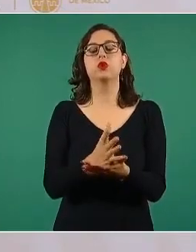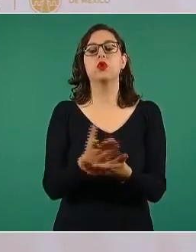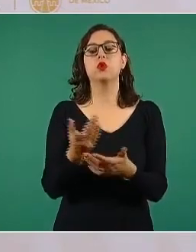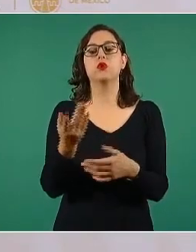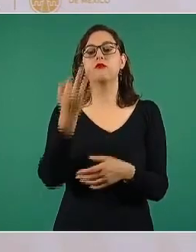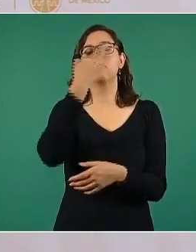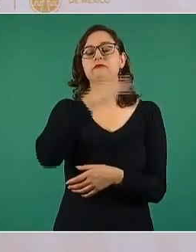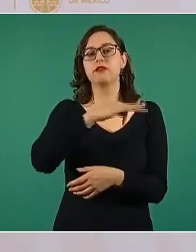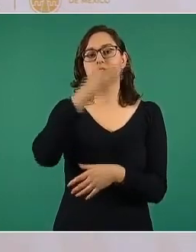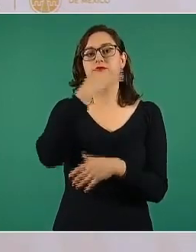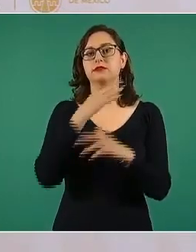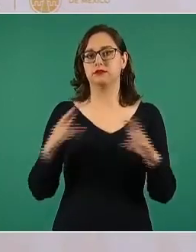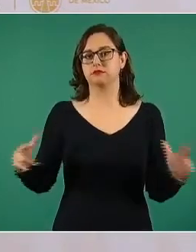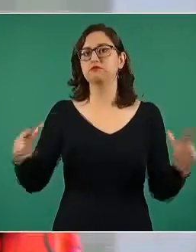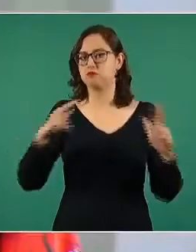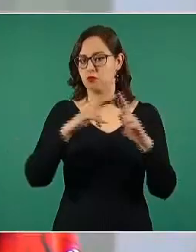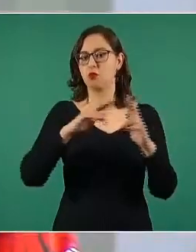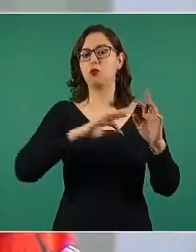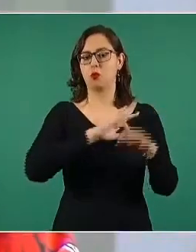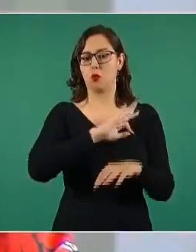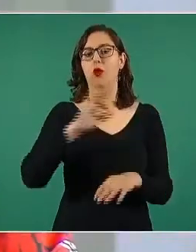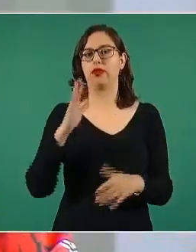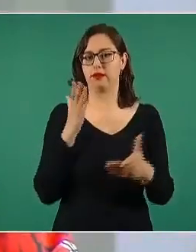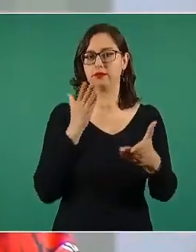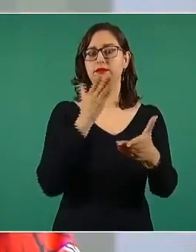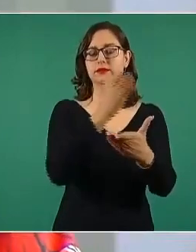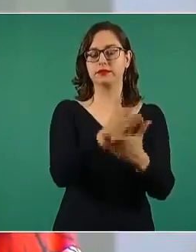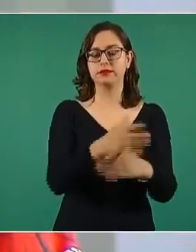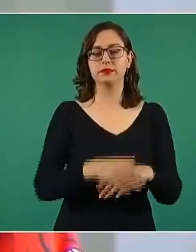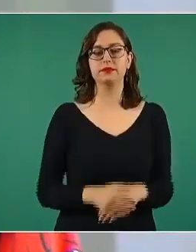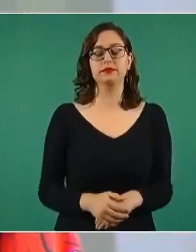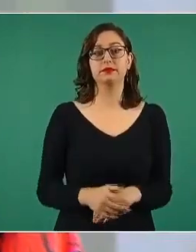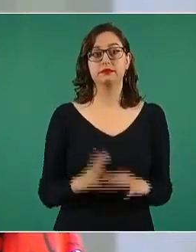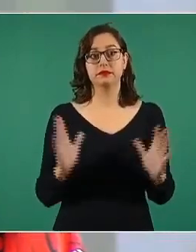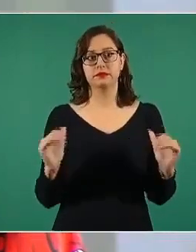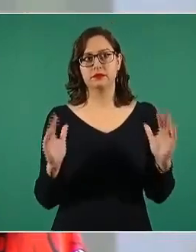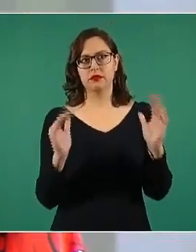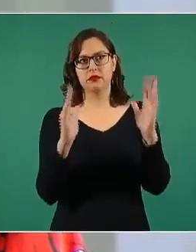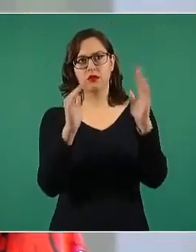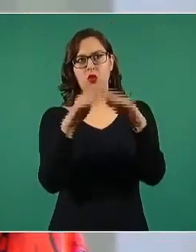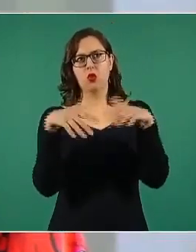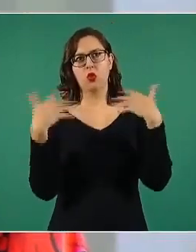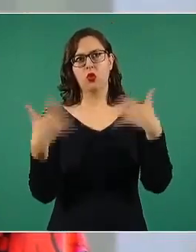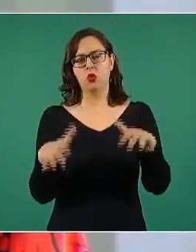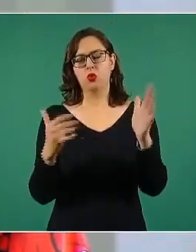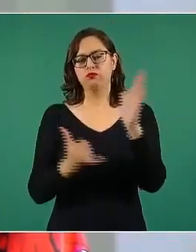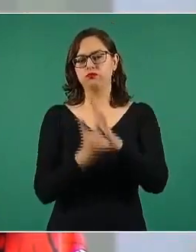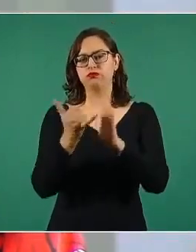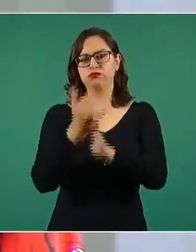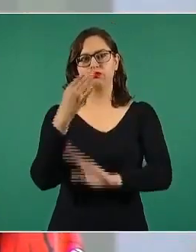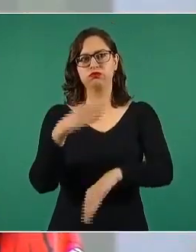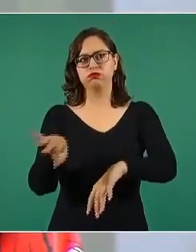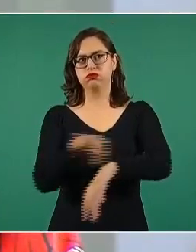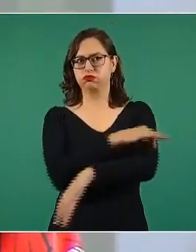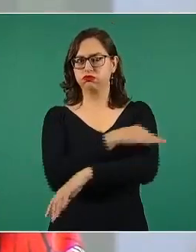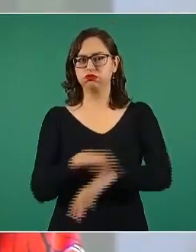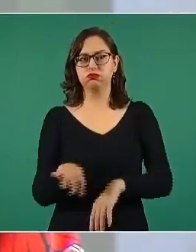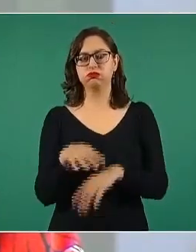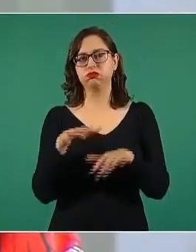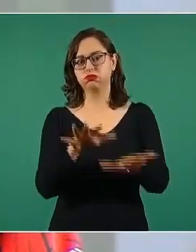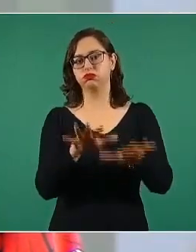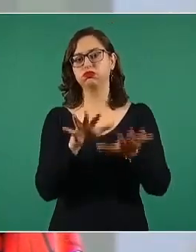fiestas cívico-religiosas. Pero más allá de su arquitectura, podemos decir que la cultura mexica